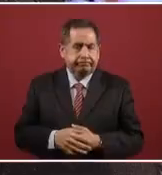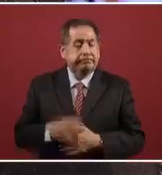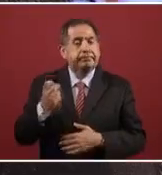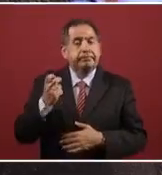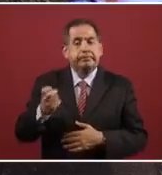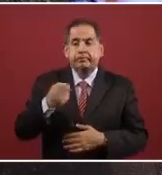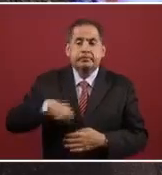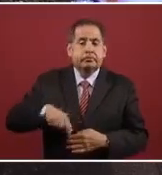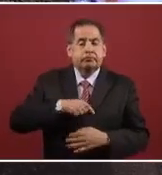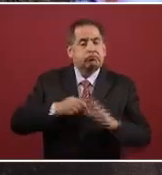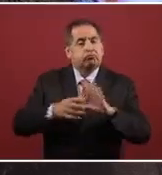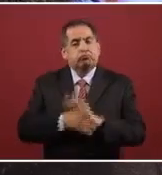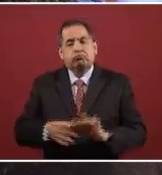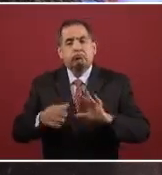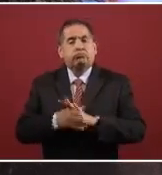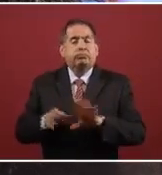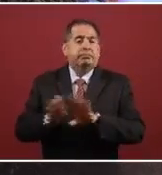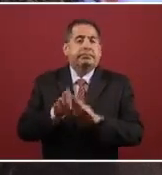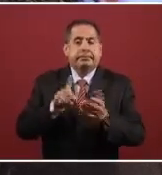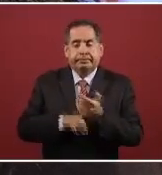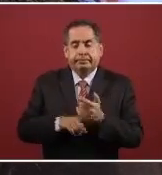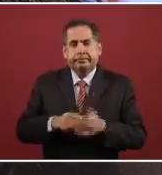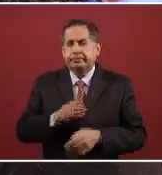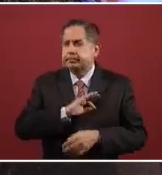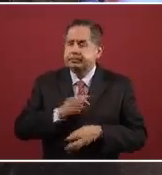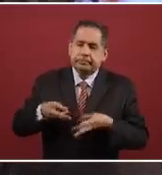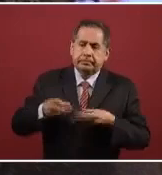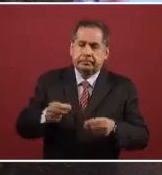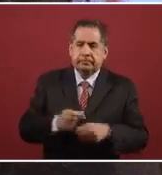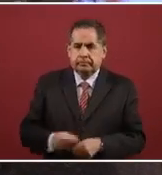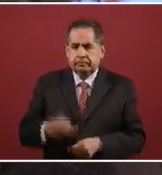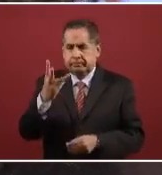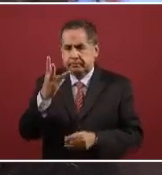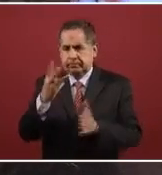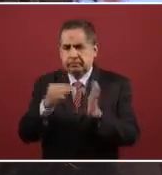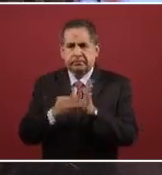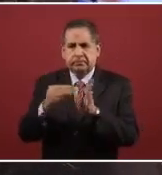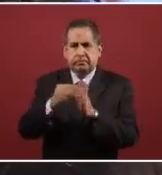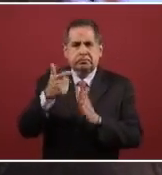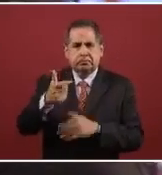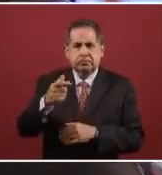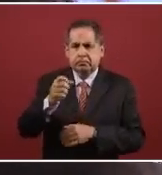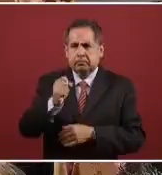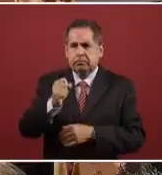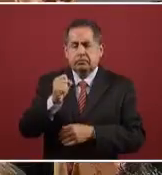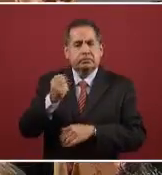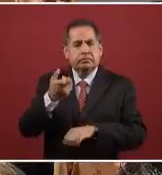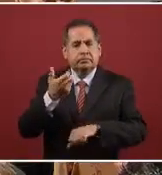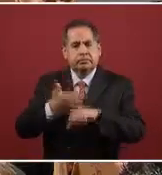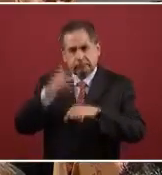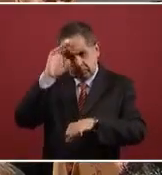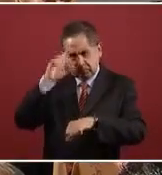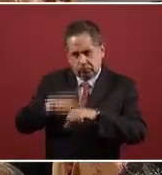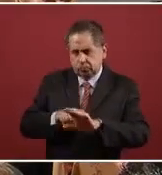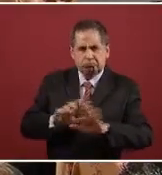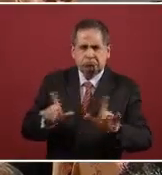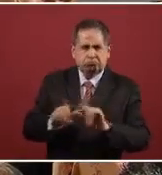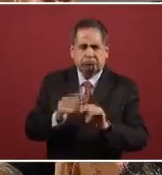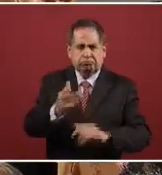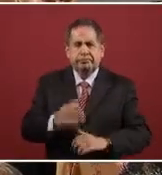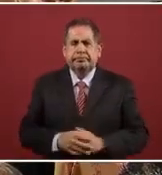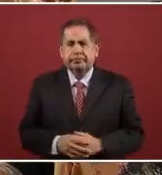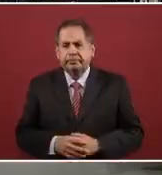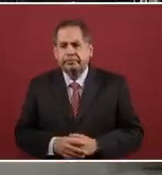estamos hablando de una erogación aproximada de 3 millones de pesos de la Secretaría de Cultura nada más. Y preguntarle también,